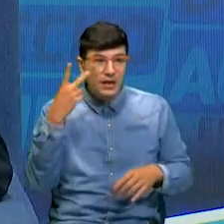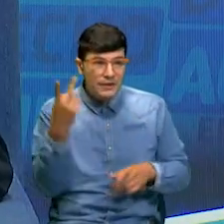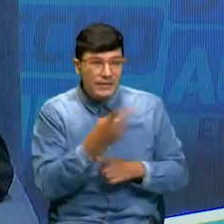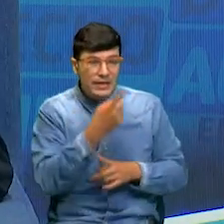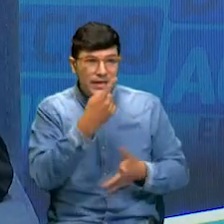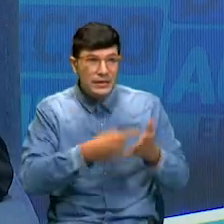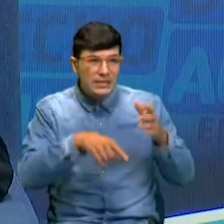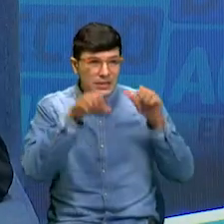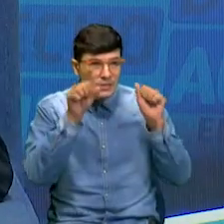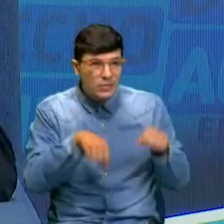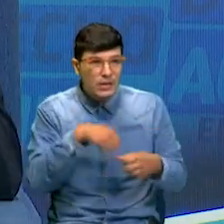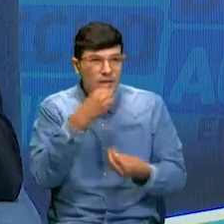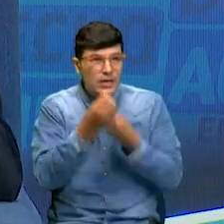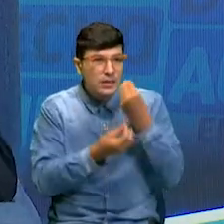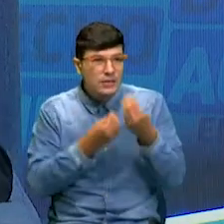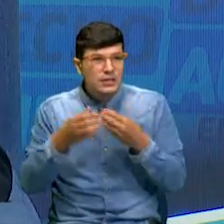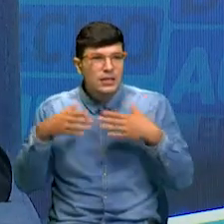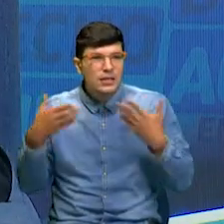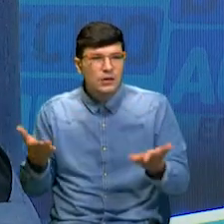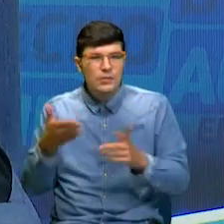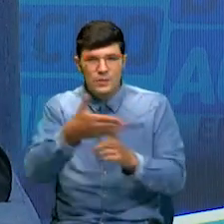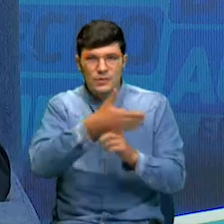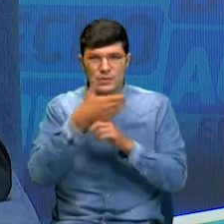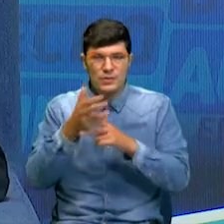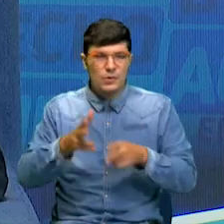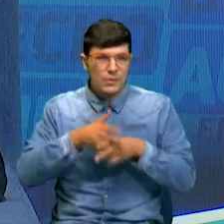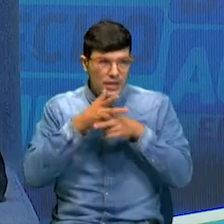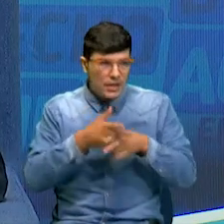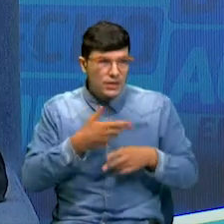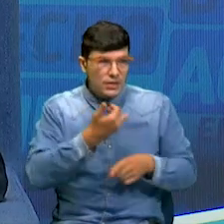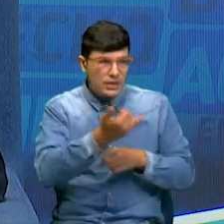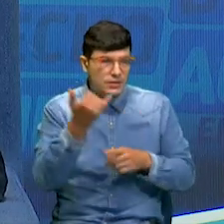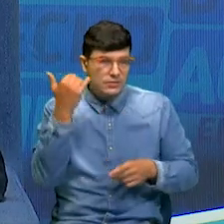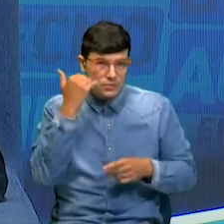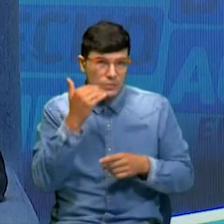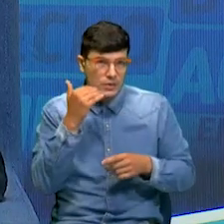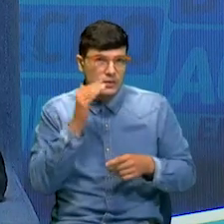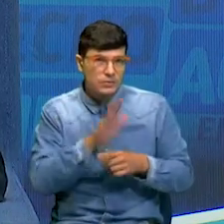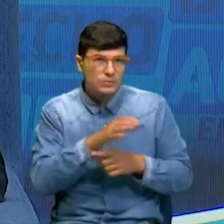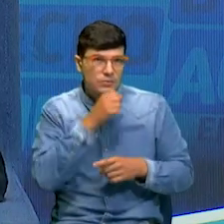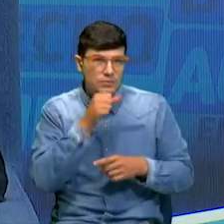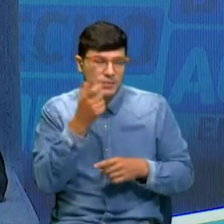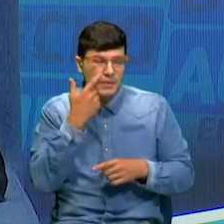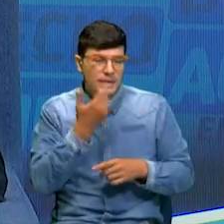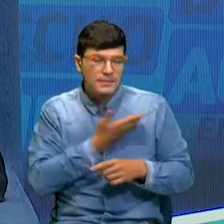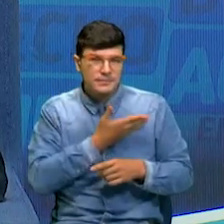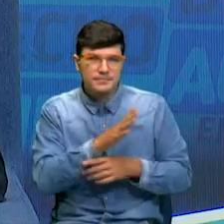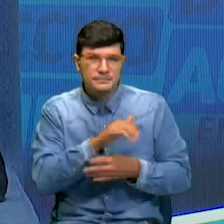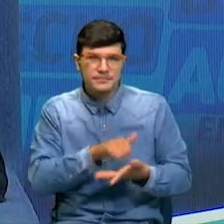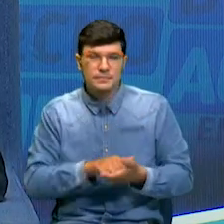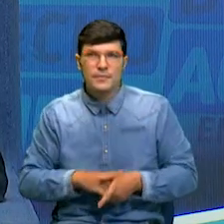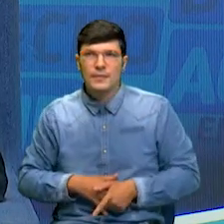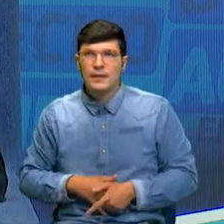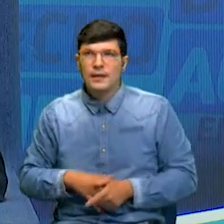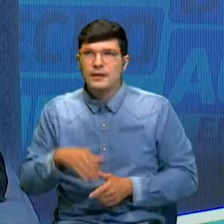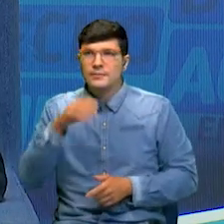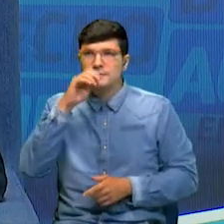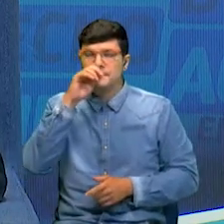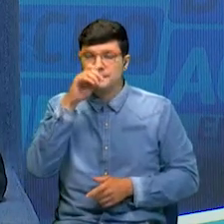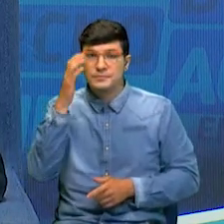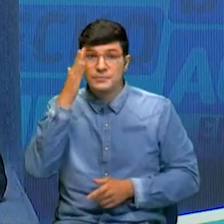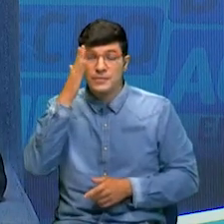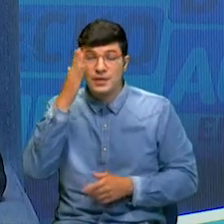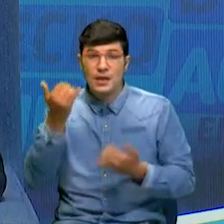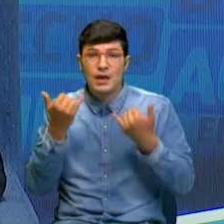hacer y cómo se protegen en este tipo de situaciones, y para eso está la abogada Elizabeth Villamizar Botía, que nos